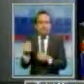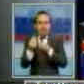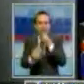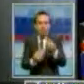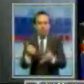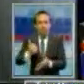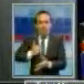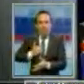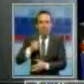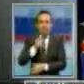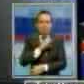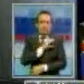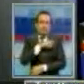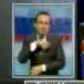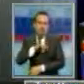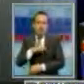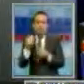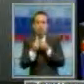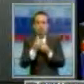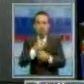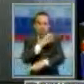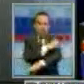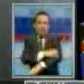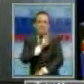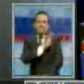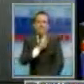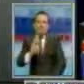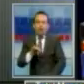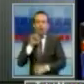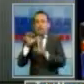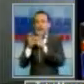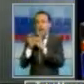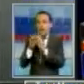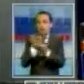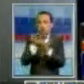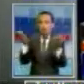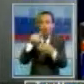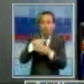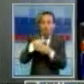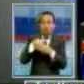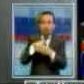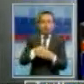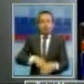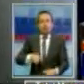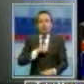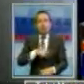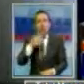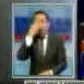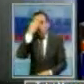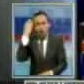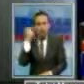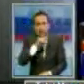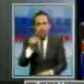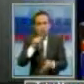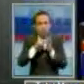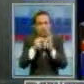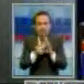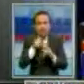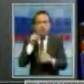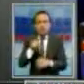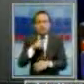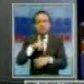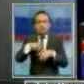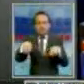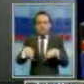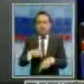a CNN, que lo ve mucho en la región del Biobío, para agradecer a todos los electores y decirles que no nos hemos olvidado ni los problemas de Laguna Trupán ni